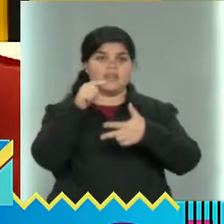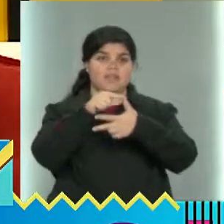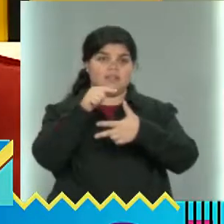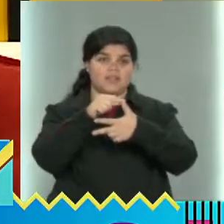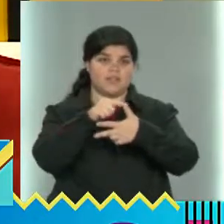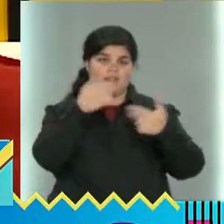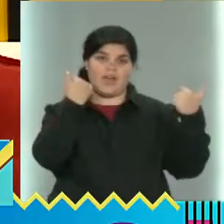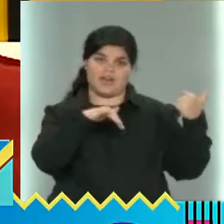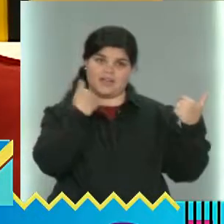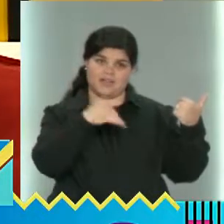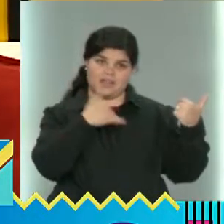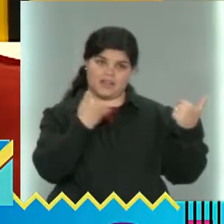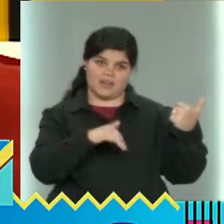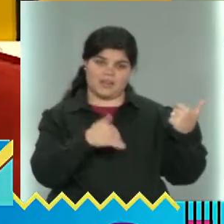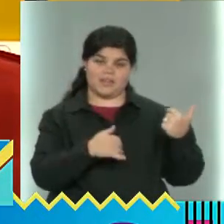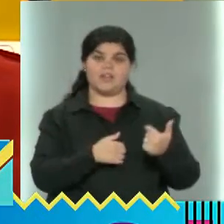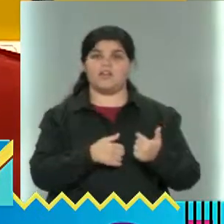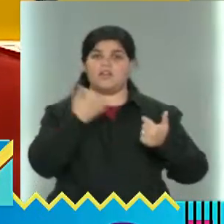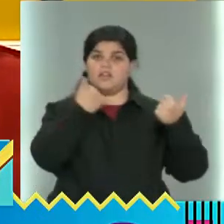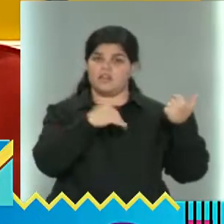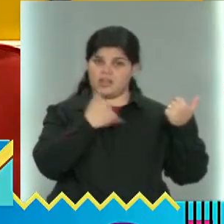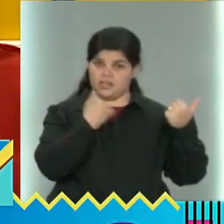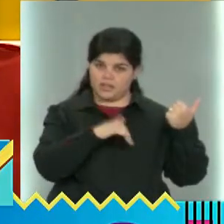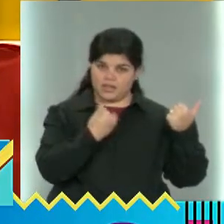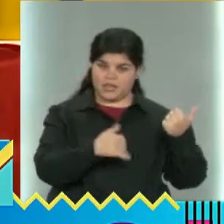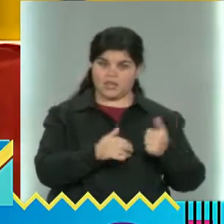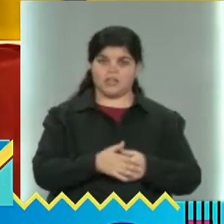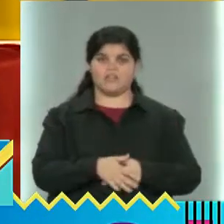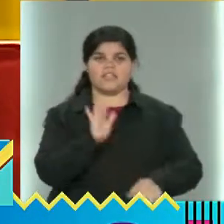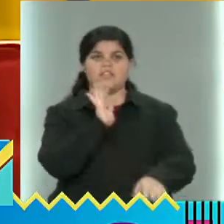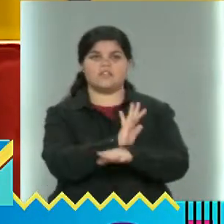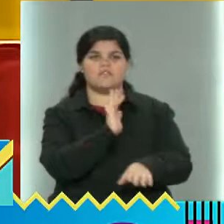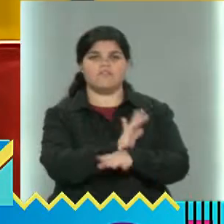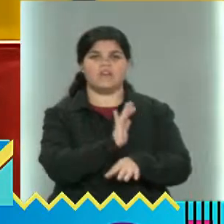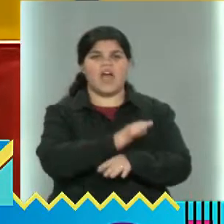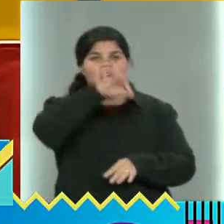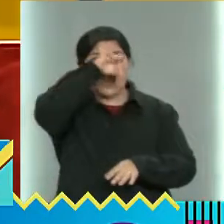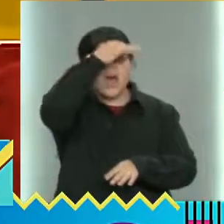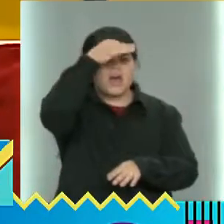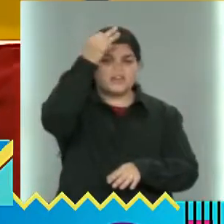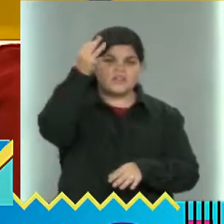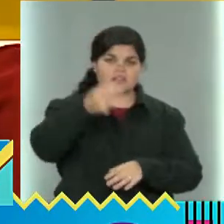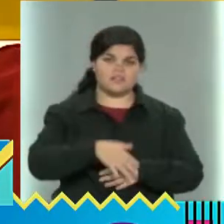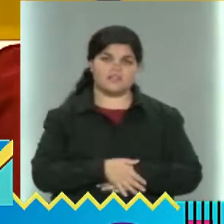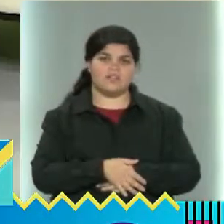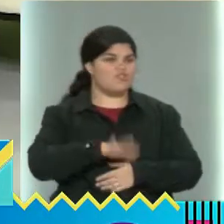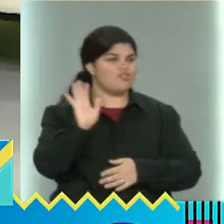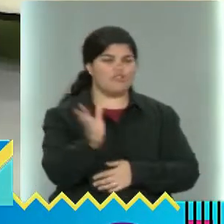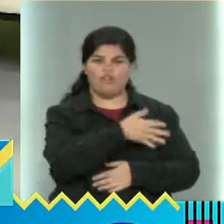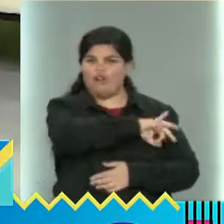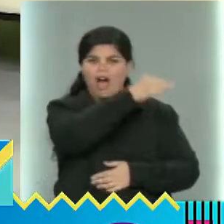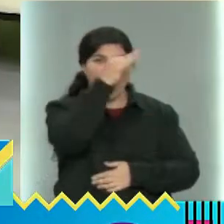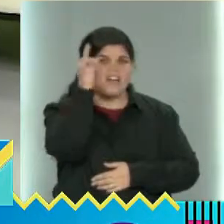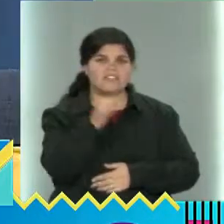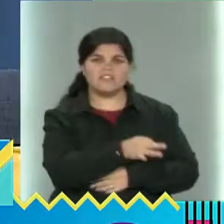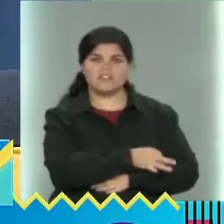guitarra... Revise, por favor. La guitarra como símbolo de todo lo que es el arte. Entonces él se pregunta por la